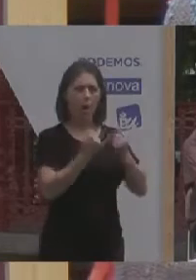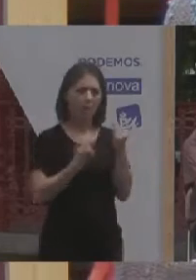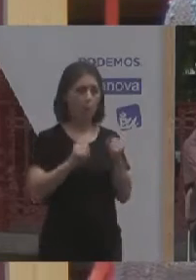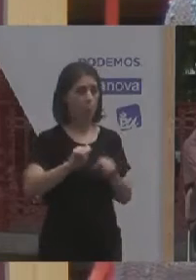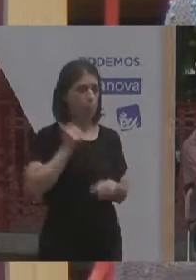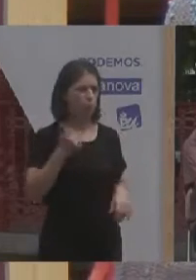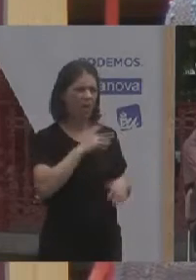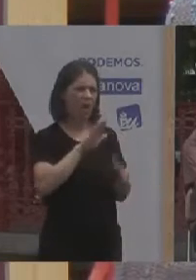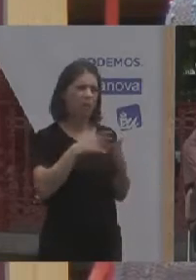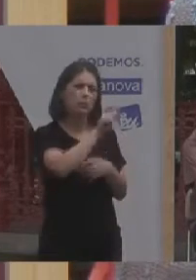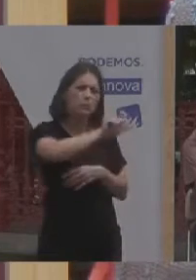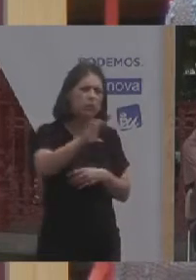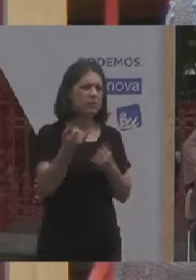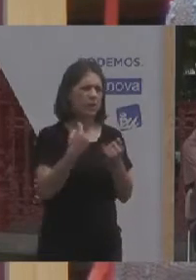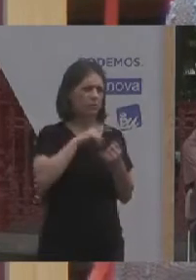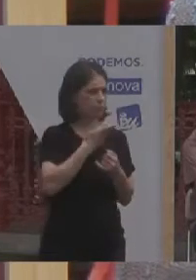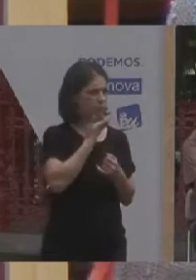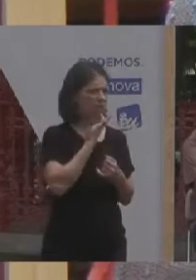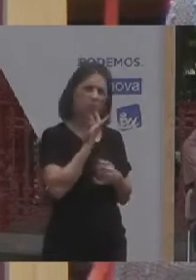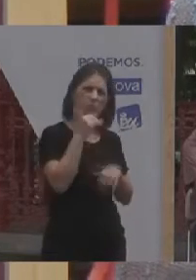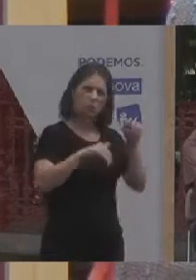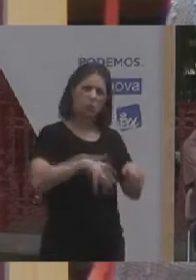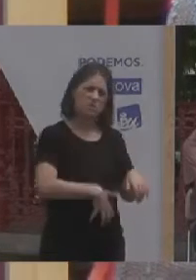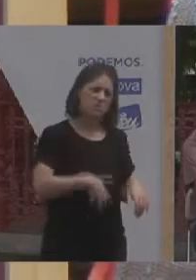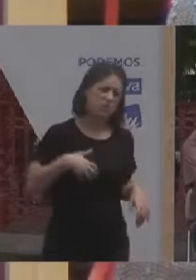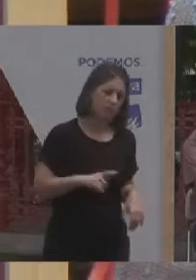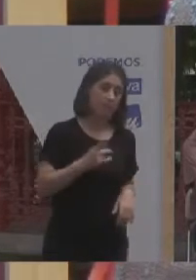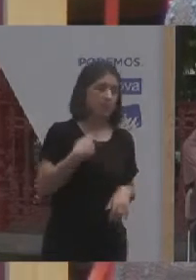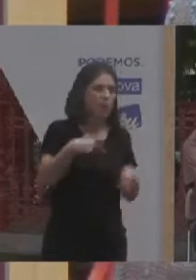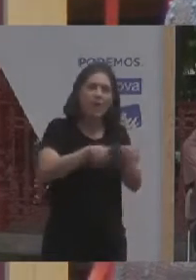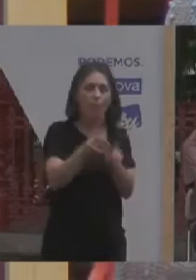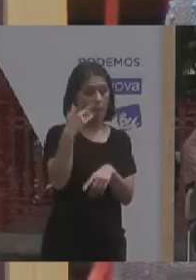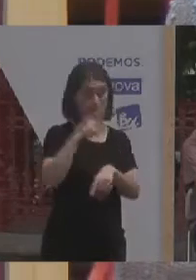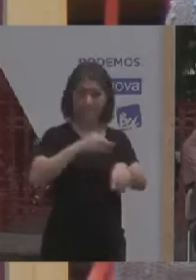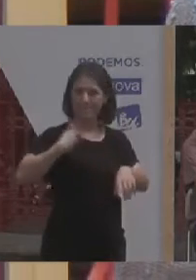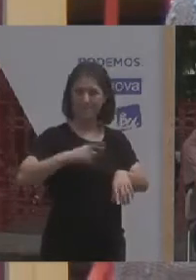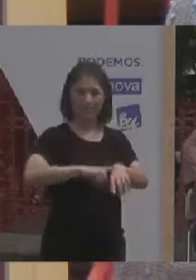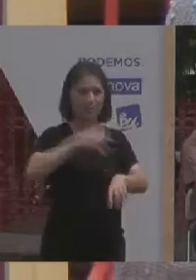ocasión na que a xente vivimos que votou con máis rabia, pero con máis ilusión ao mesmo tempo,